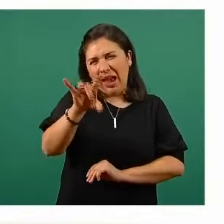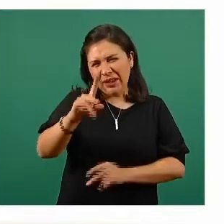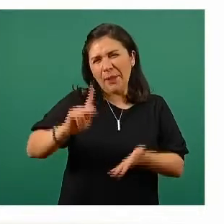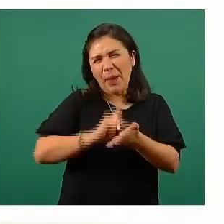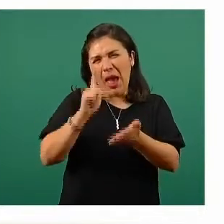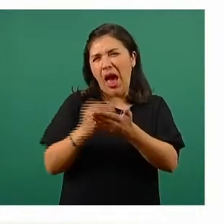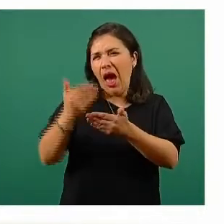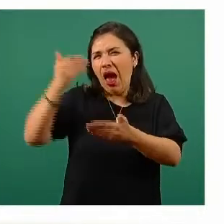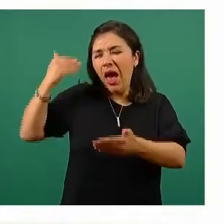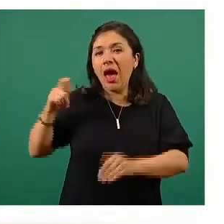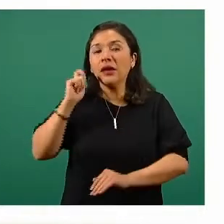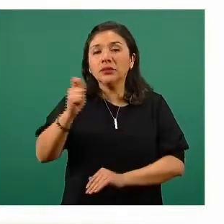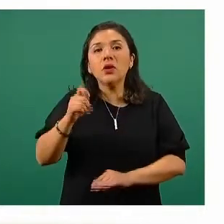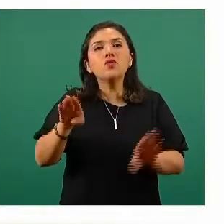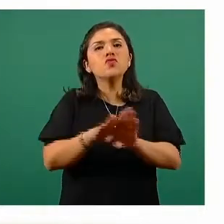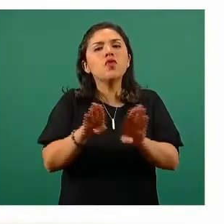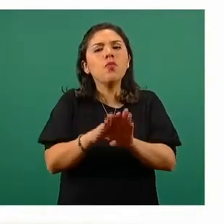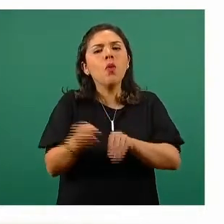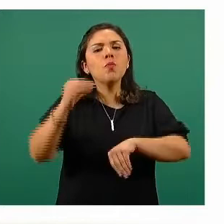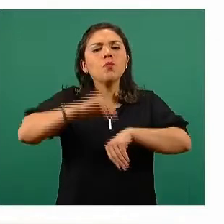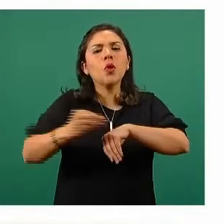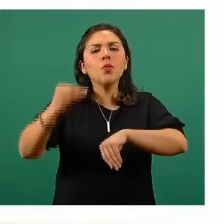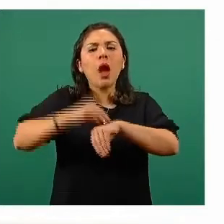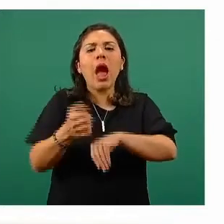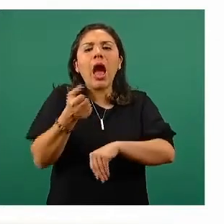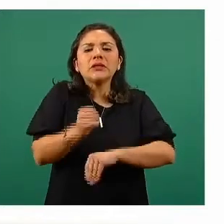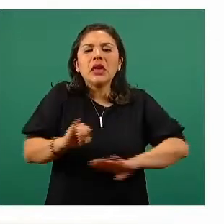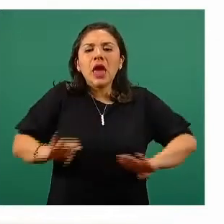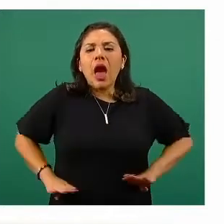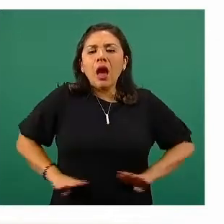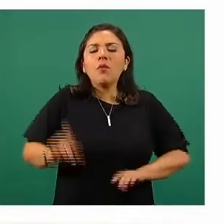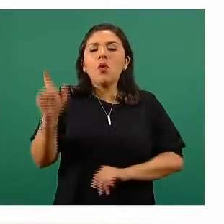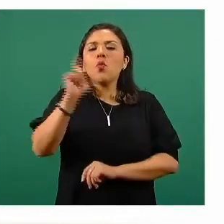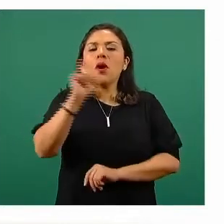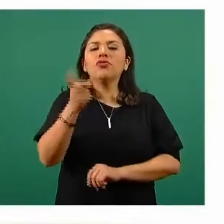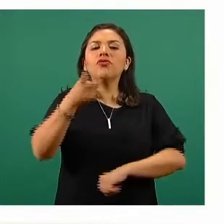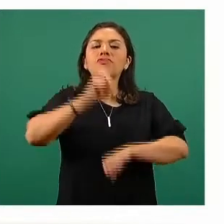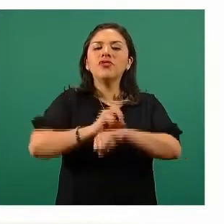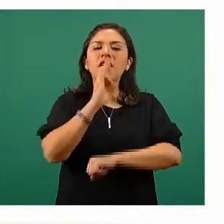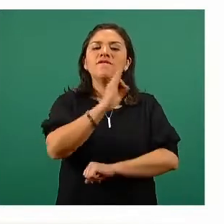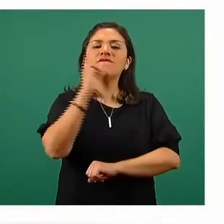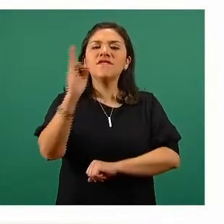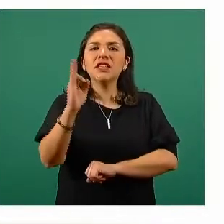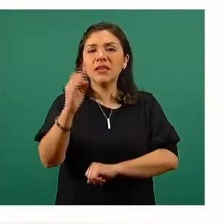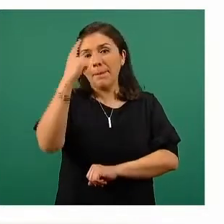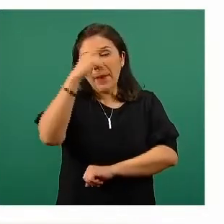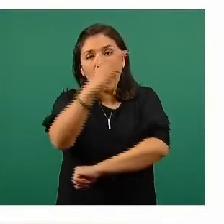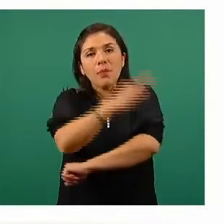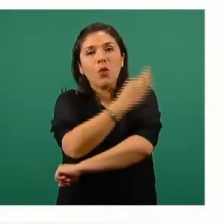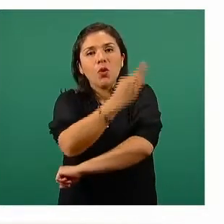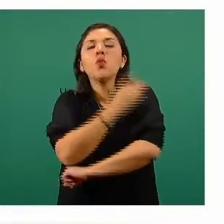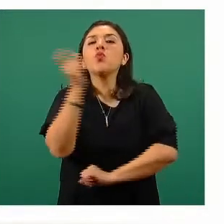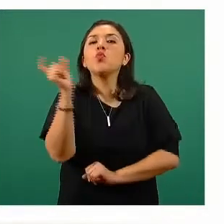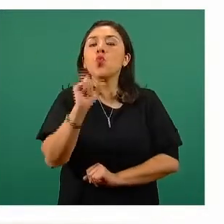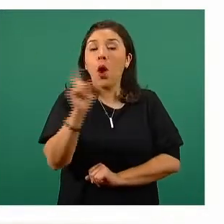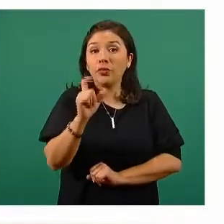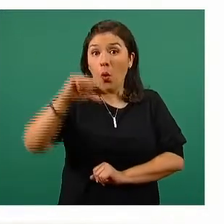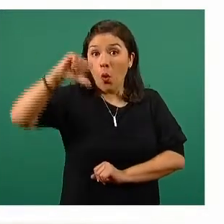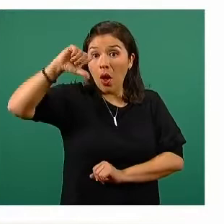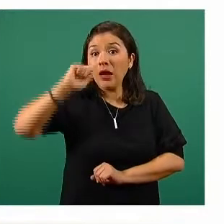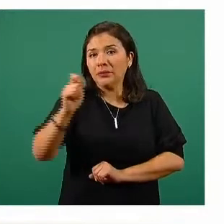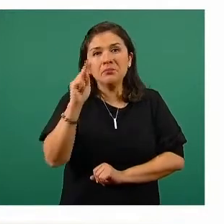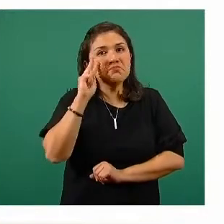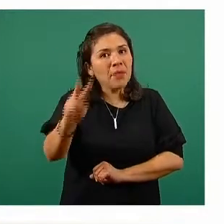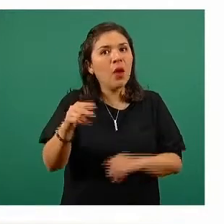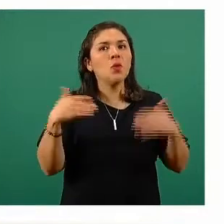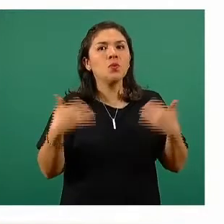bien, la distribución de estas dosis aplicadas en relación a los días de aplicación. Es obvio,